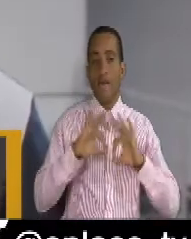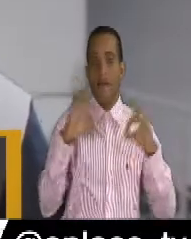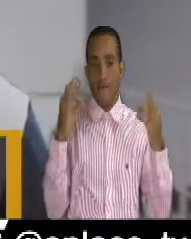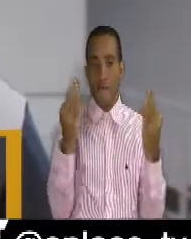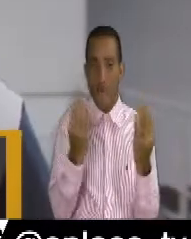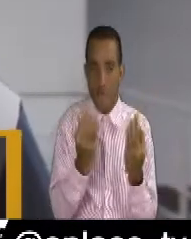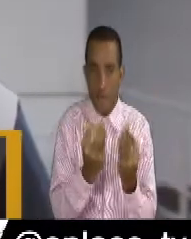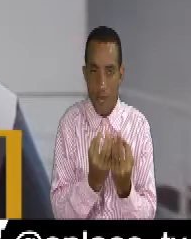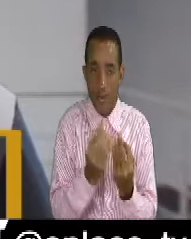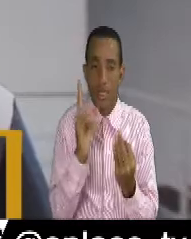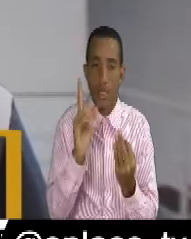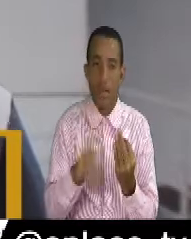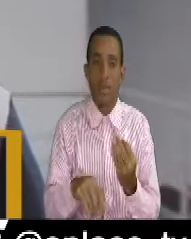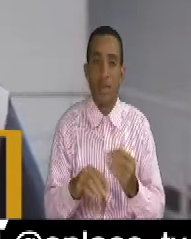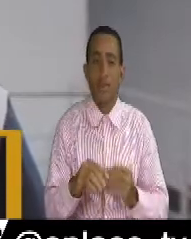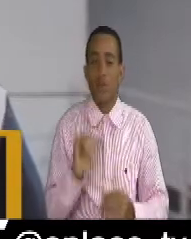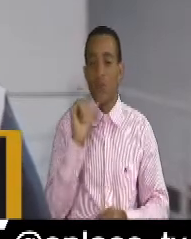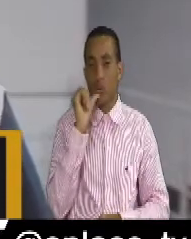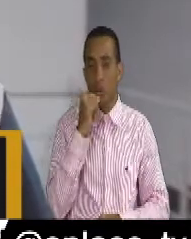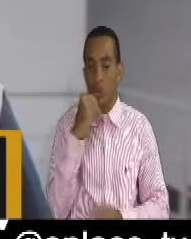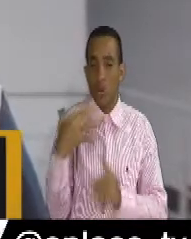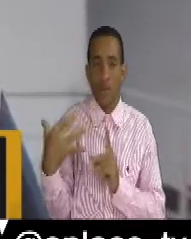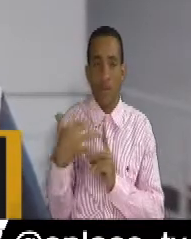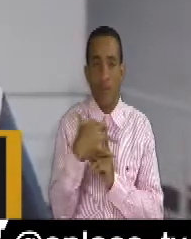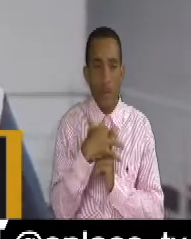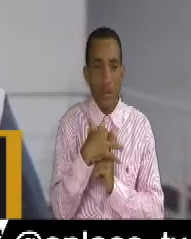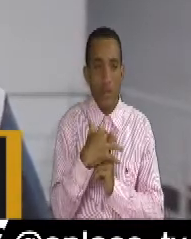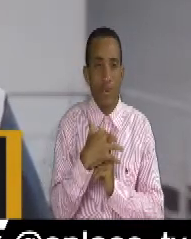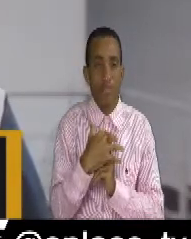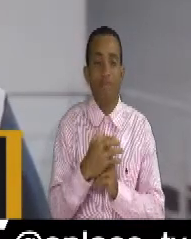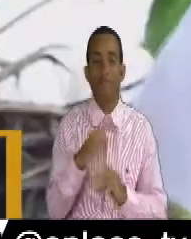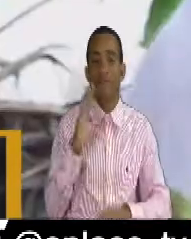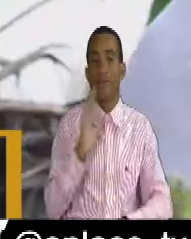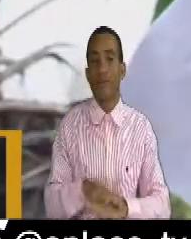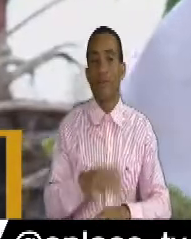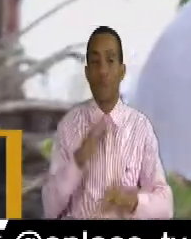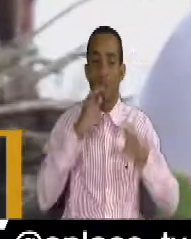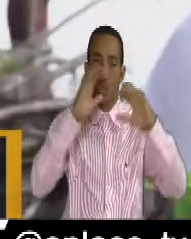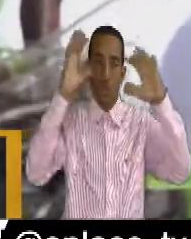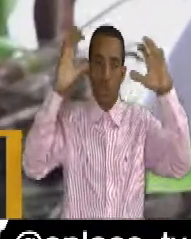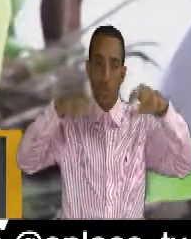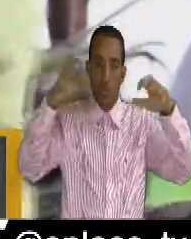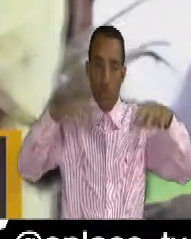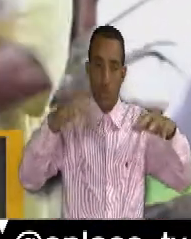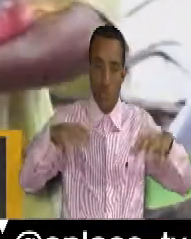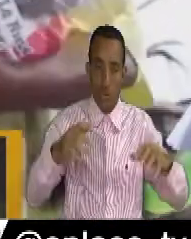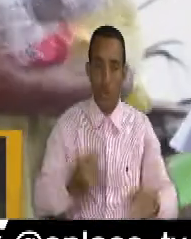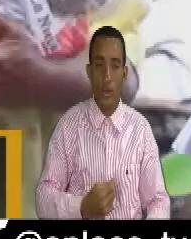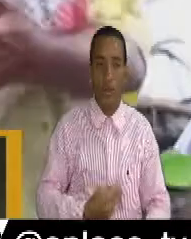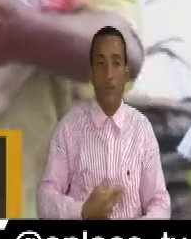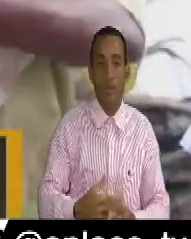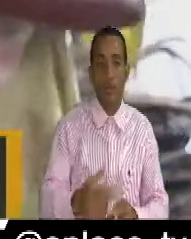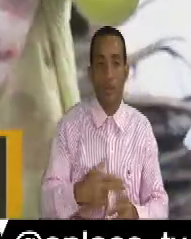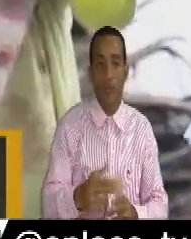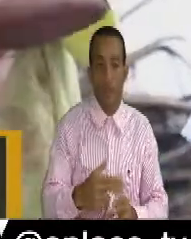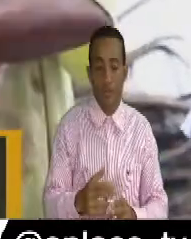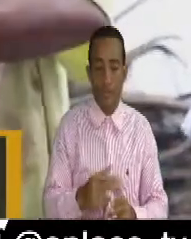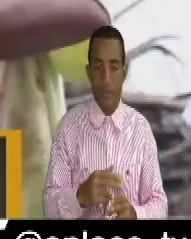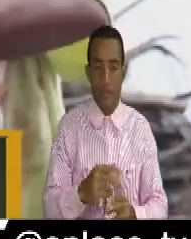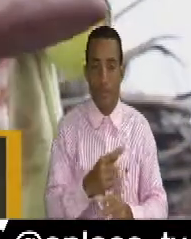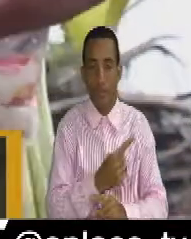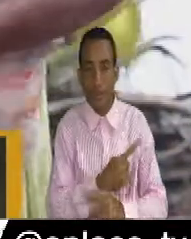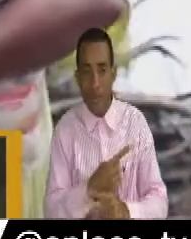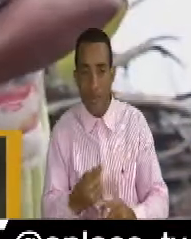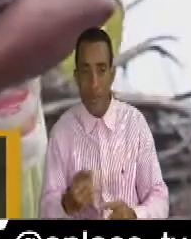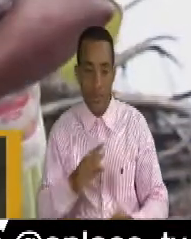que sufrieron grandes afectaciones por todo el tema de lluvias. La próxima semana las ayudas humanitarias por parte del gobierno